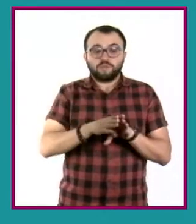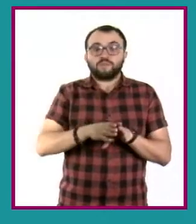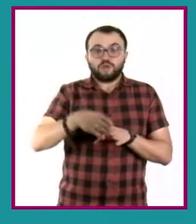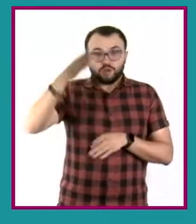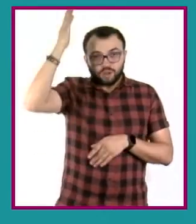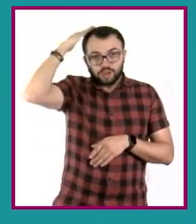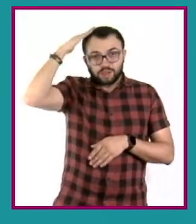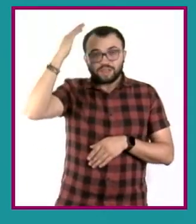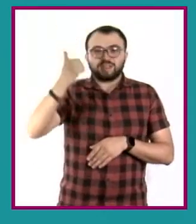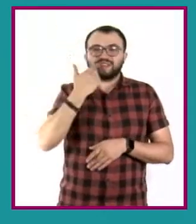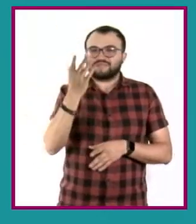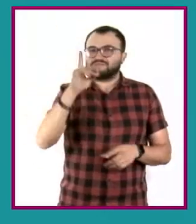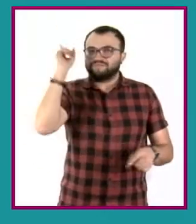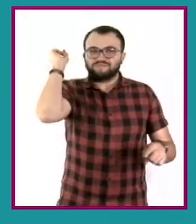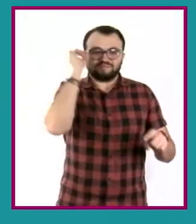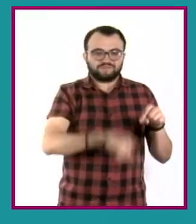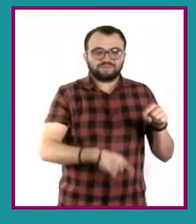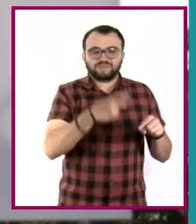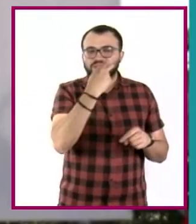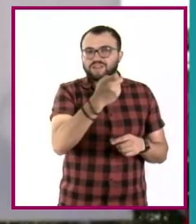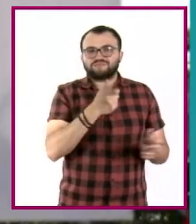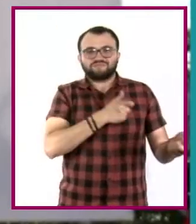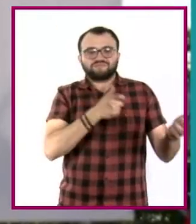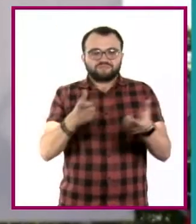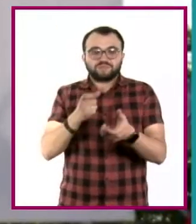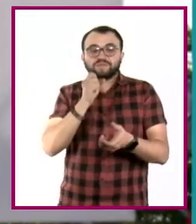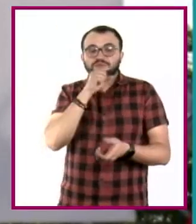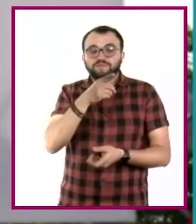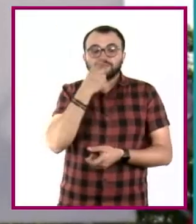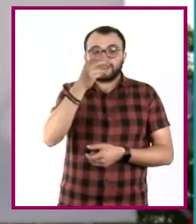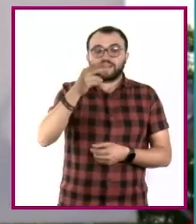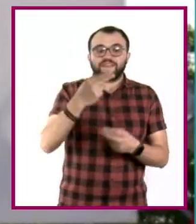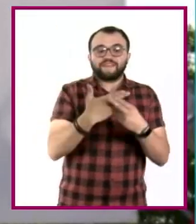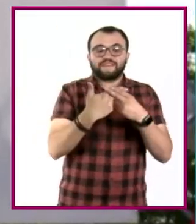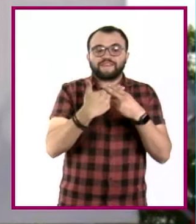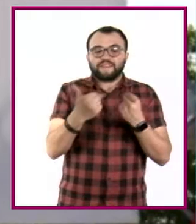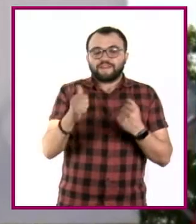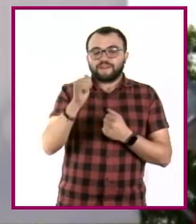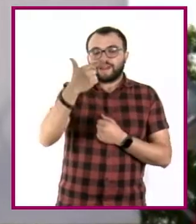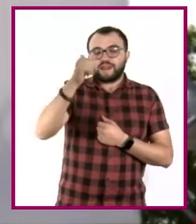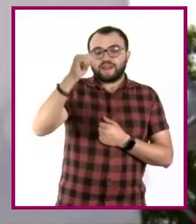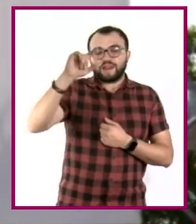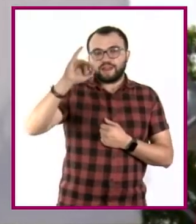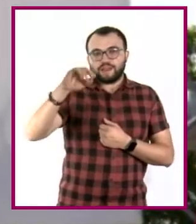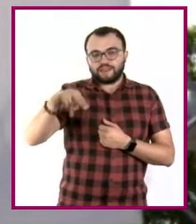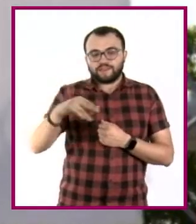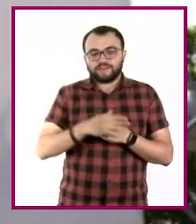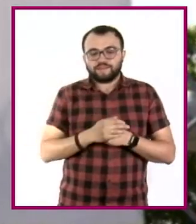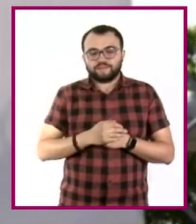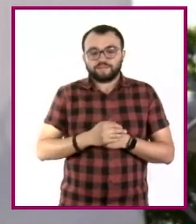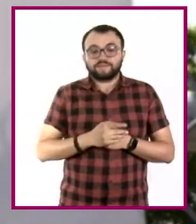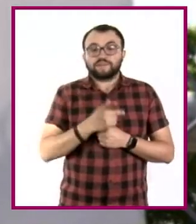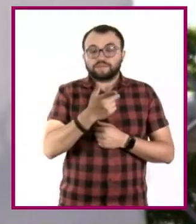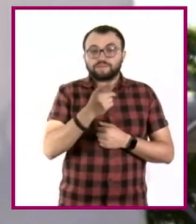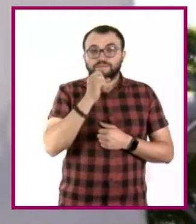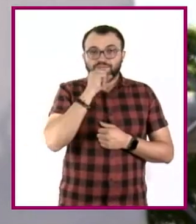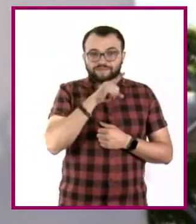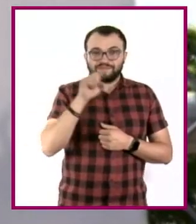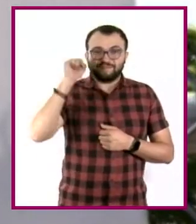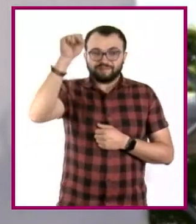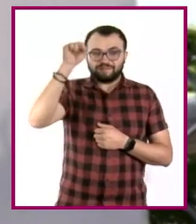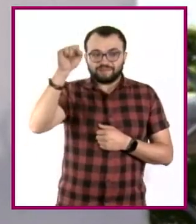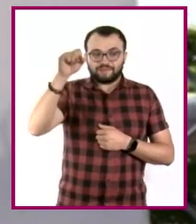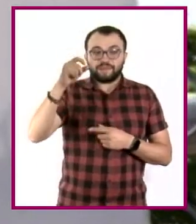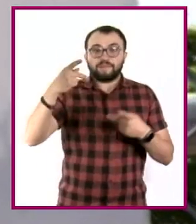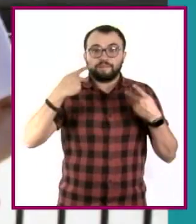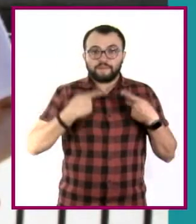la violencia con armas de fuego, a través del movimiento denominado Never Again. Tras la campaña de Emma González, los legisladores de